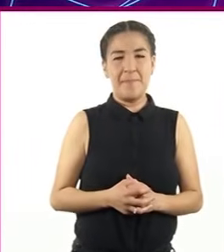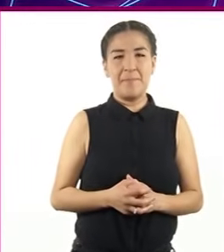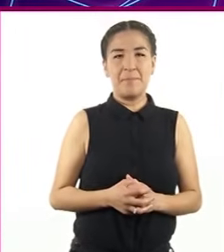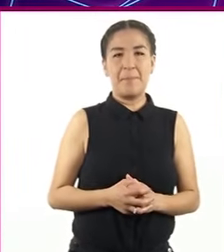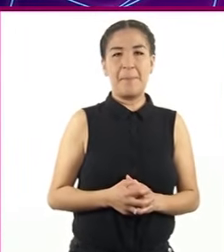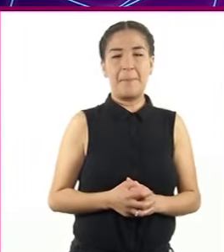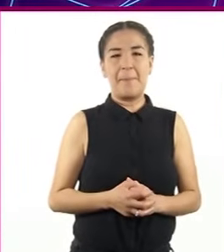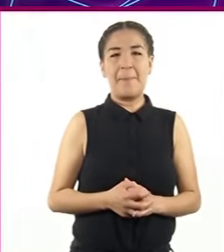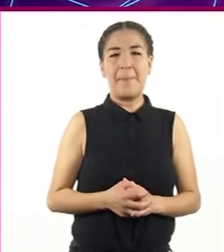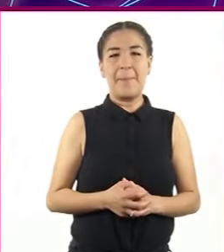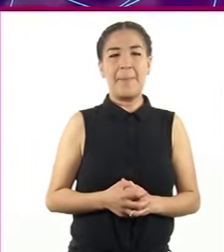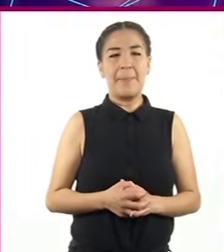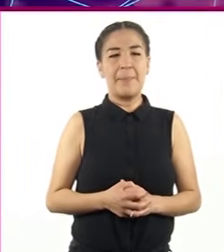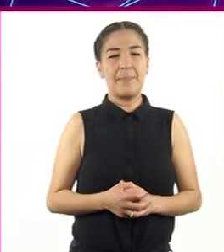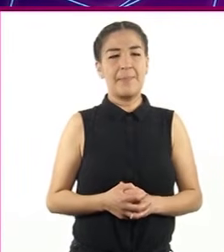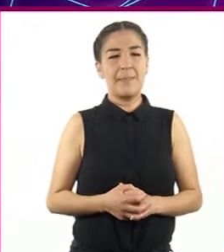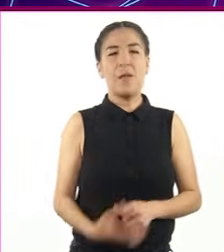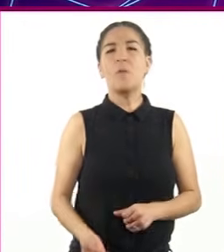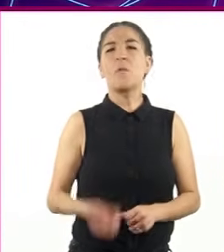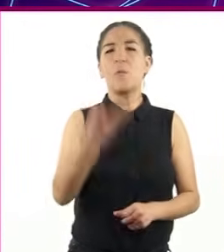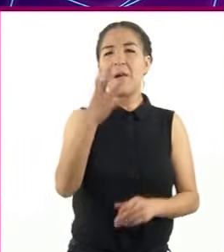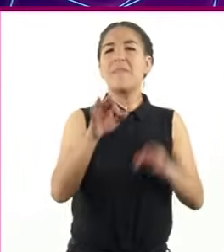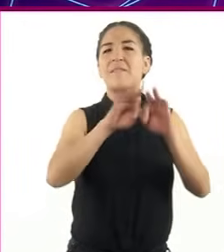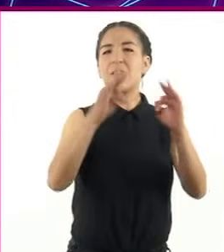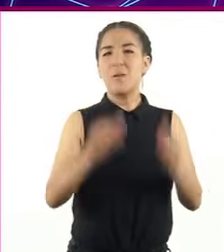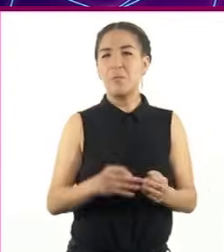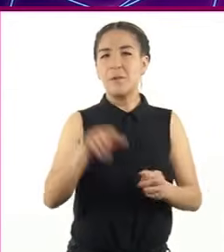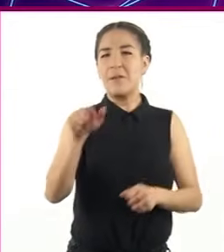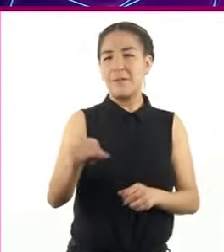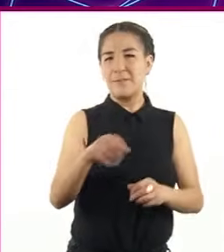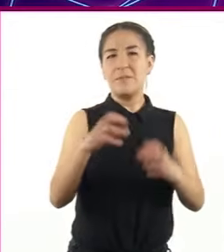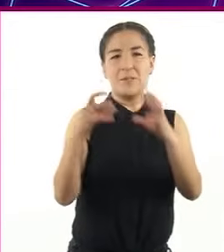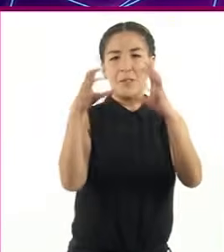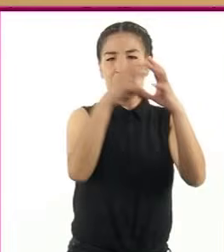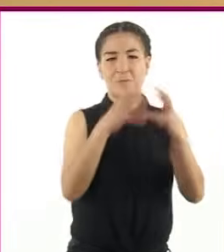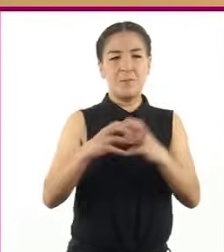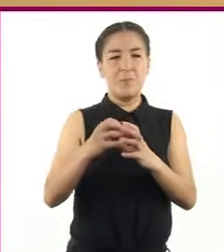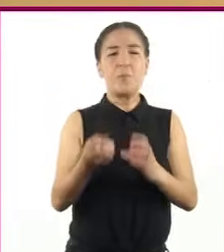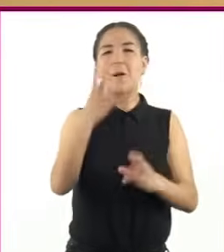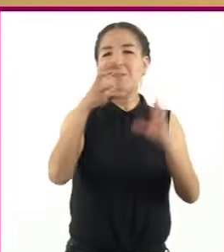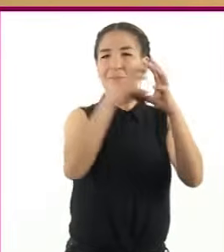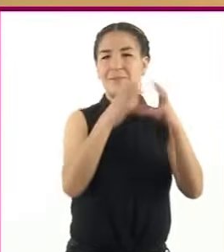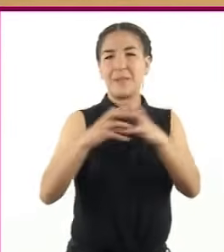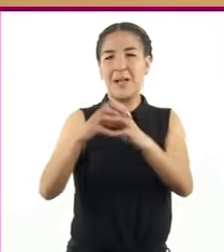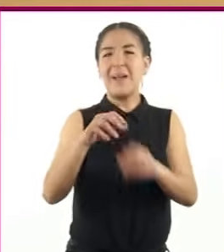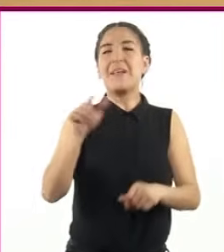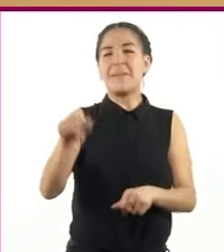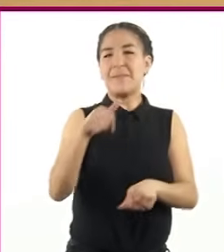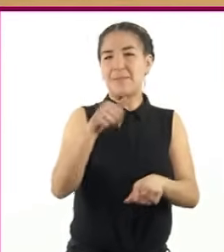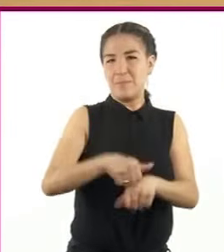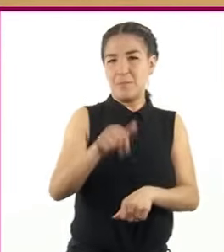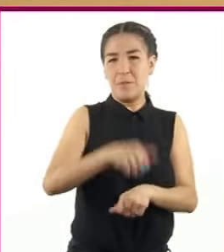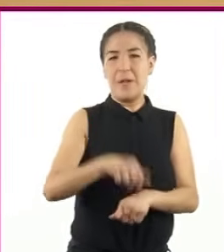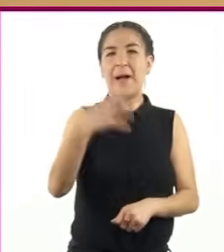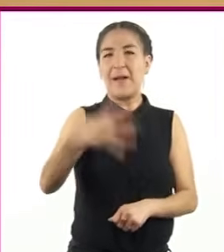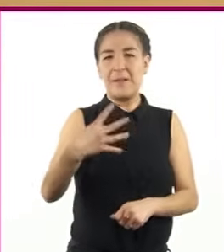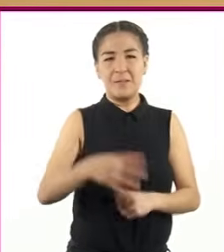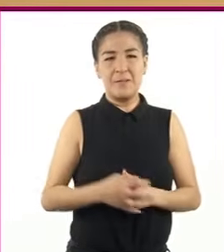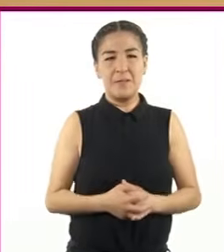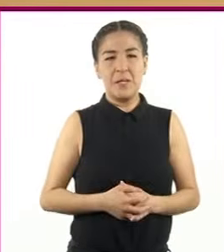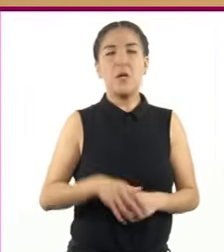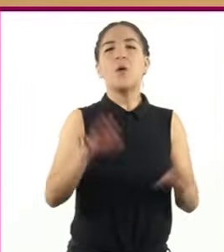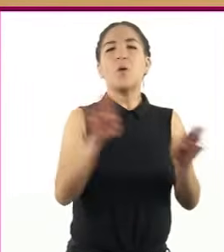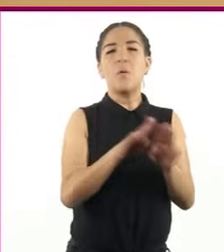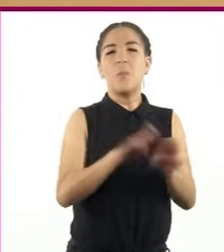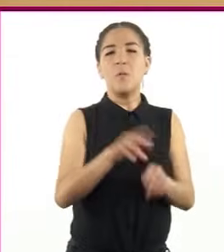pregunta. ¿Cuántas esferas tendrá la figura 14? Para responder la pregunta, no es necesario dibujar o contar el número de